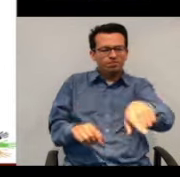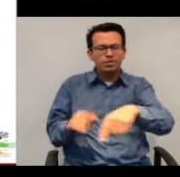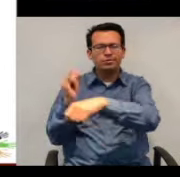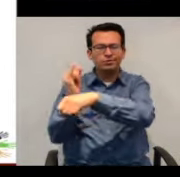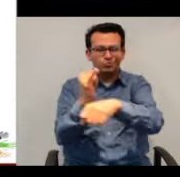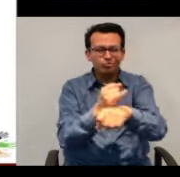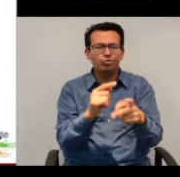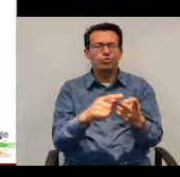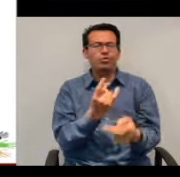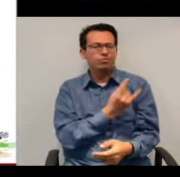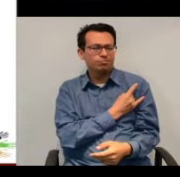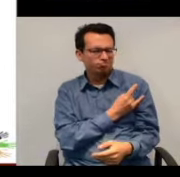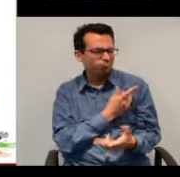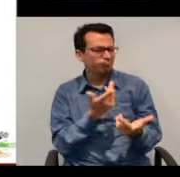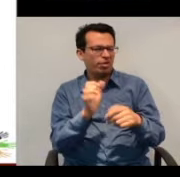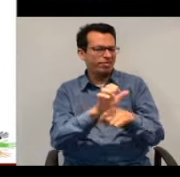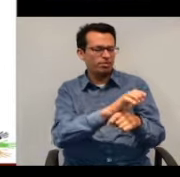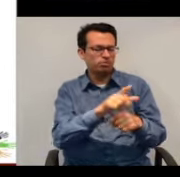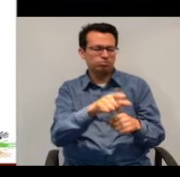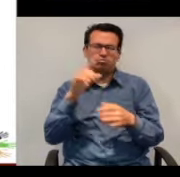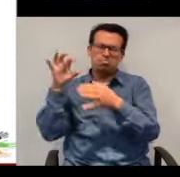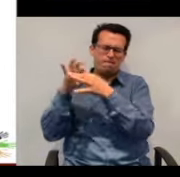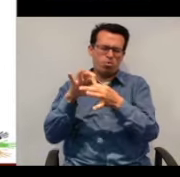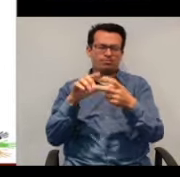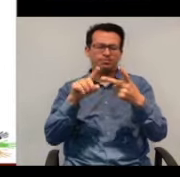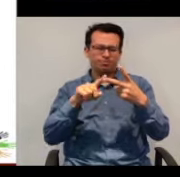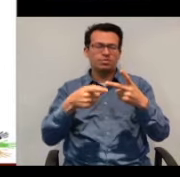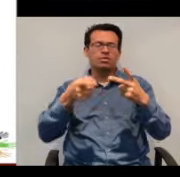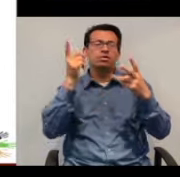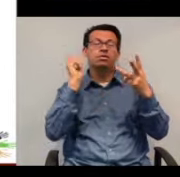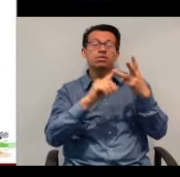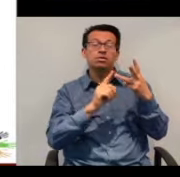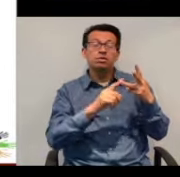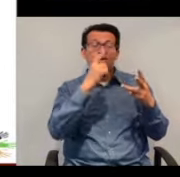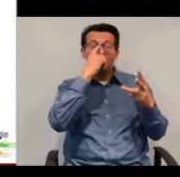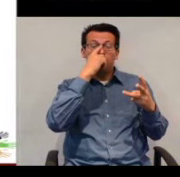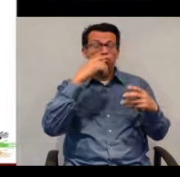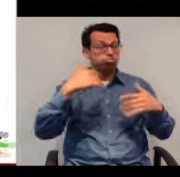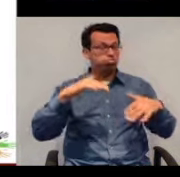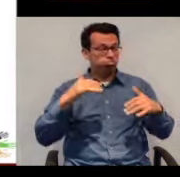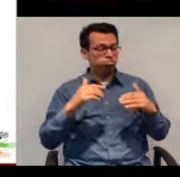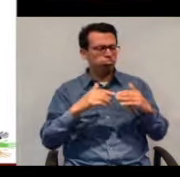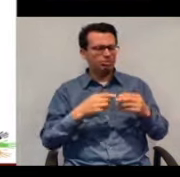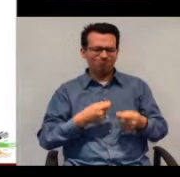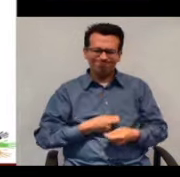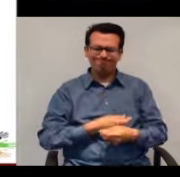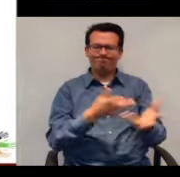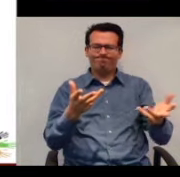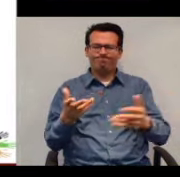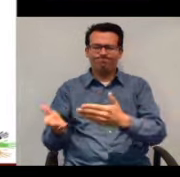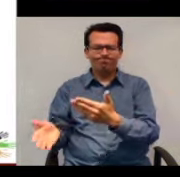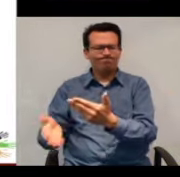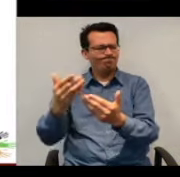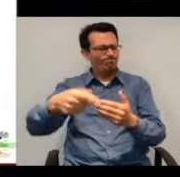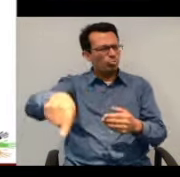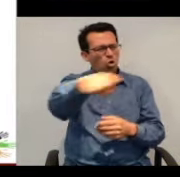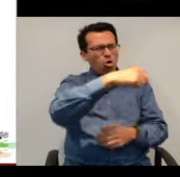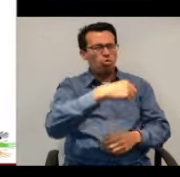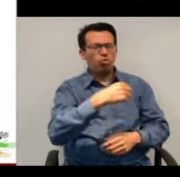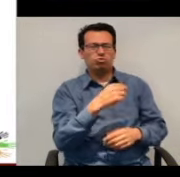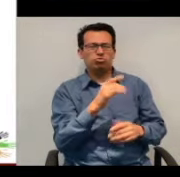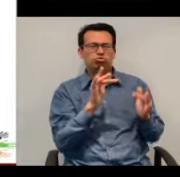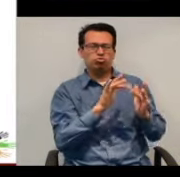instituciones de educación superior. Y el tercero es el hecho de poder fomentar una efectiva inclusión del sistema de educación superior.